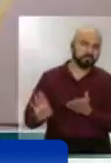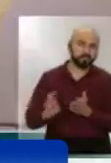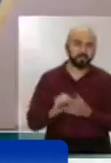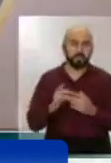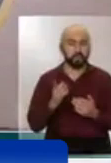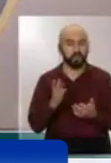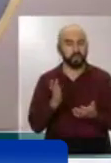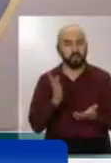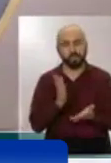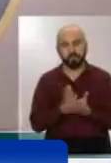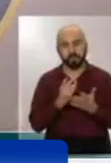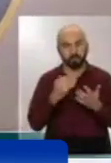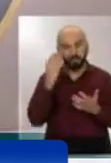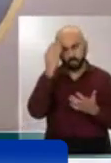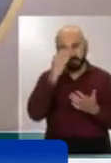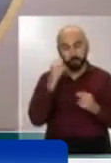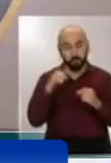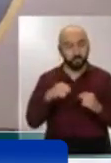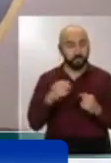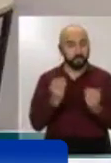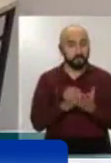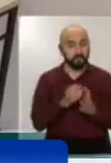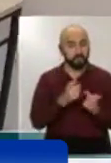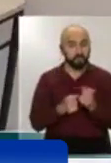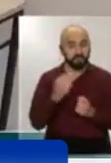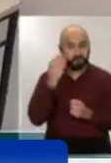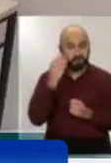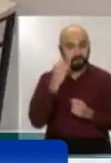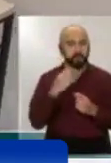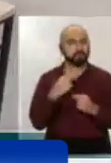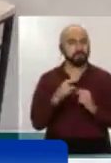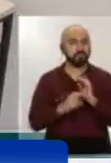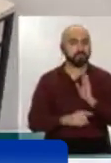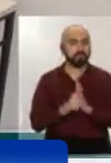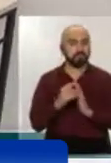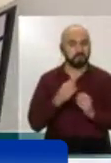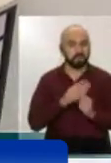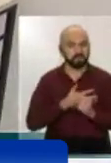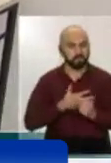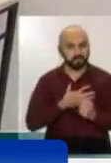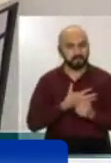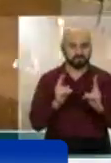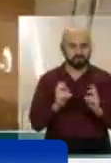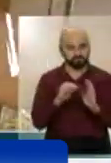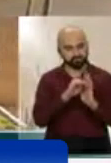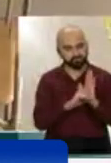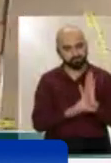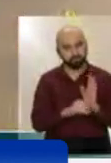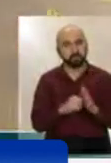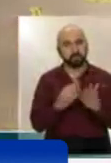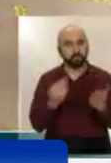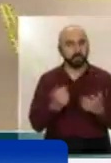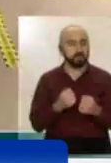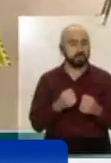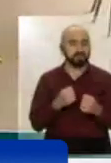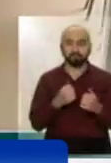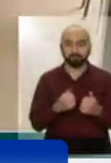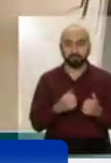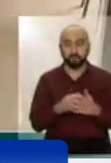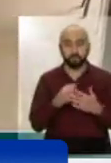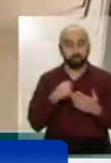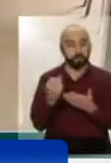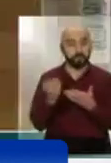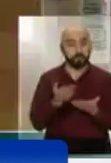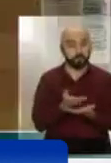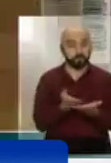que son los estudiantes su bienestar su desarrollo tanto socio nacional como los aprendizajes que va tanto el buen cuidar al colegio profesores a